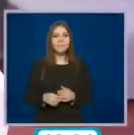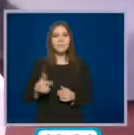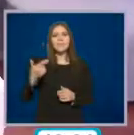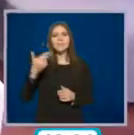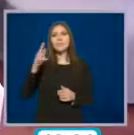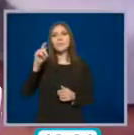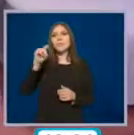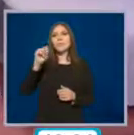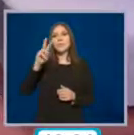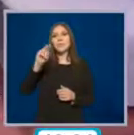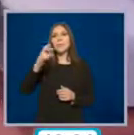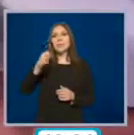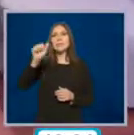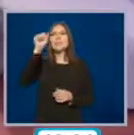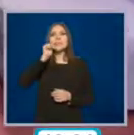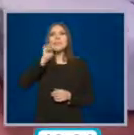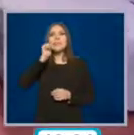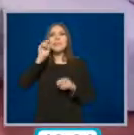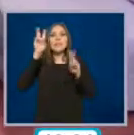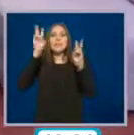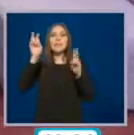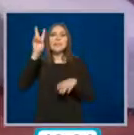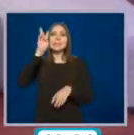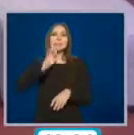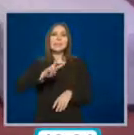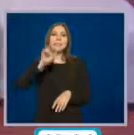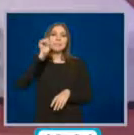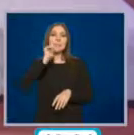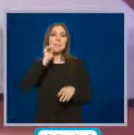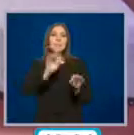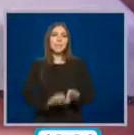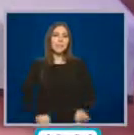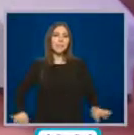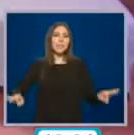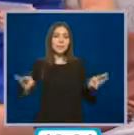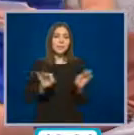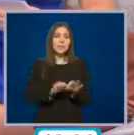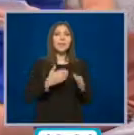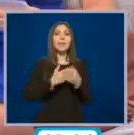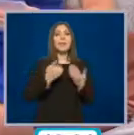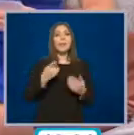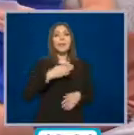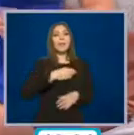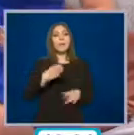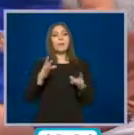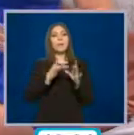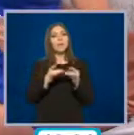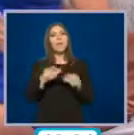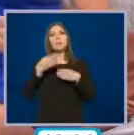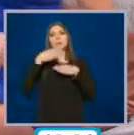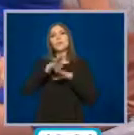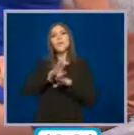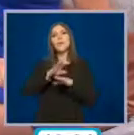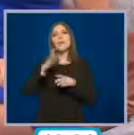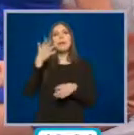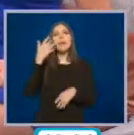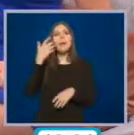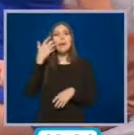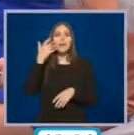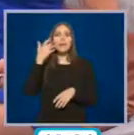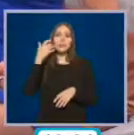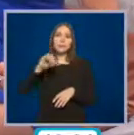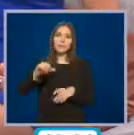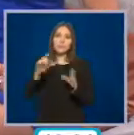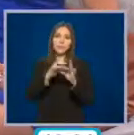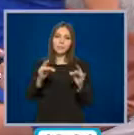Gustavo Reyes, como siempre, con temas sumamente pertinentes e importantes. Y qué bueno que le damos paso a los felinos el día de hoy, Gus. Bienvenido.